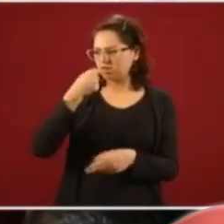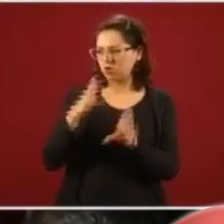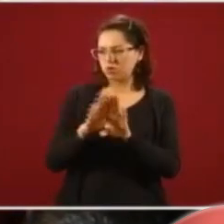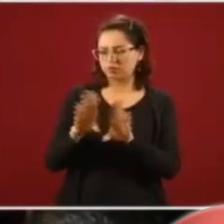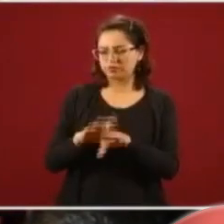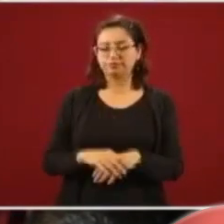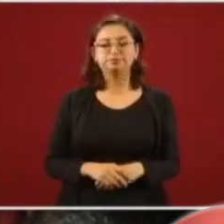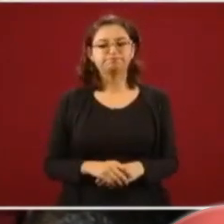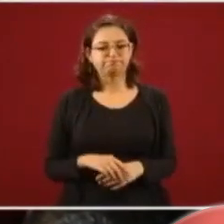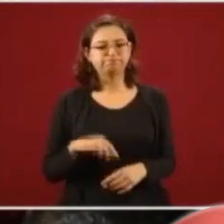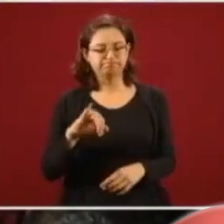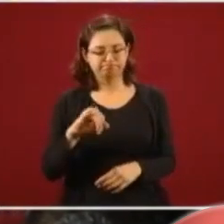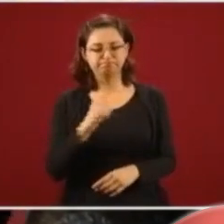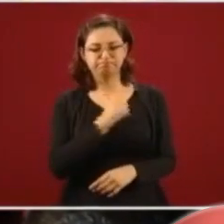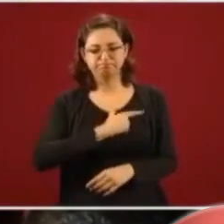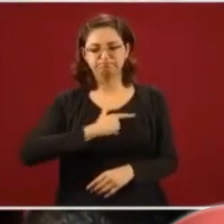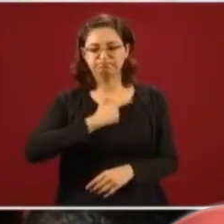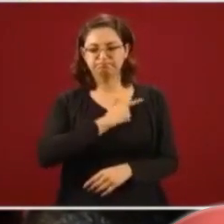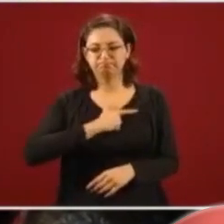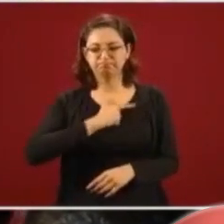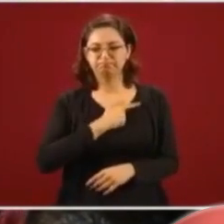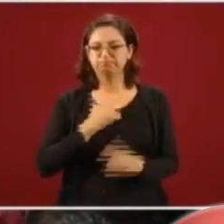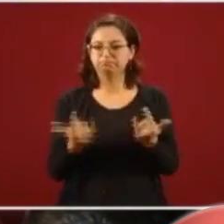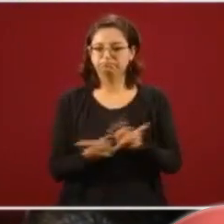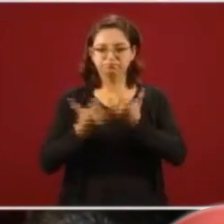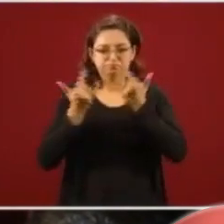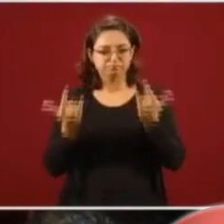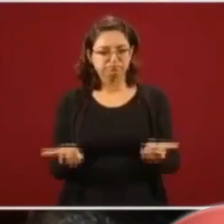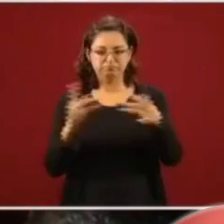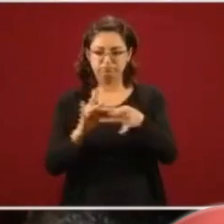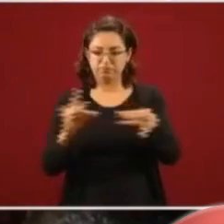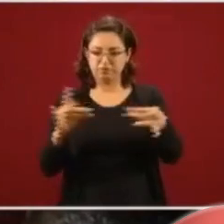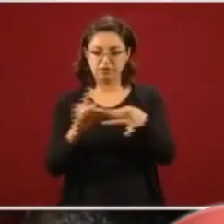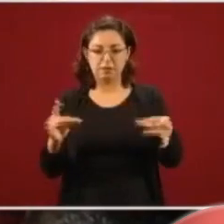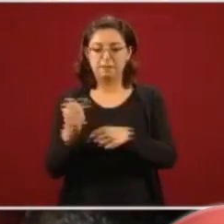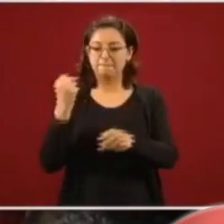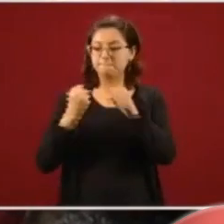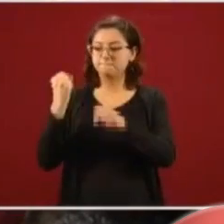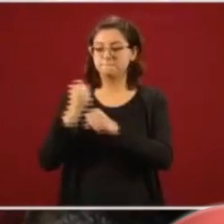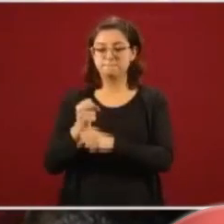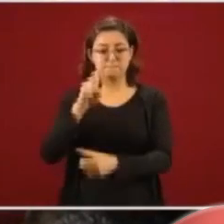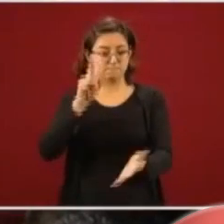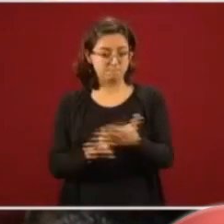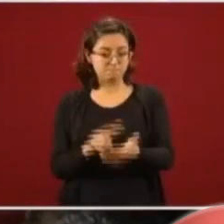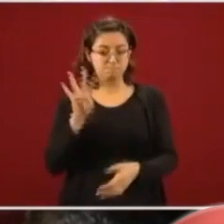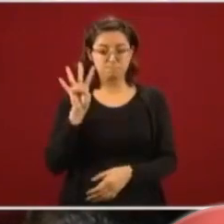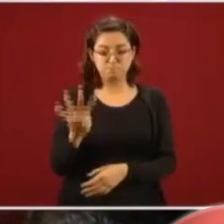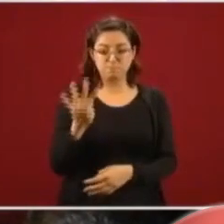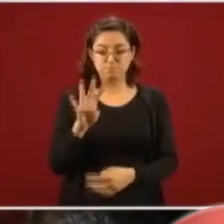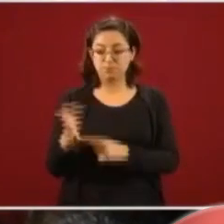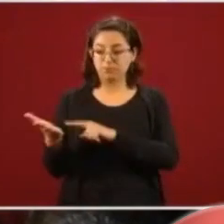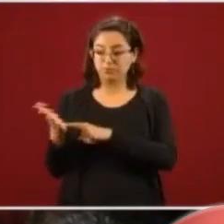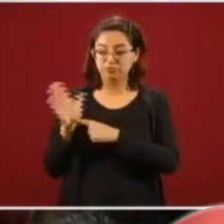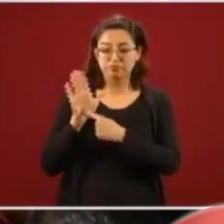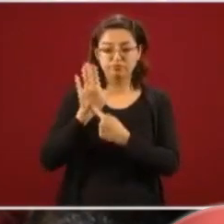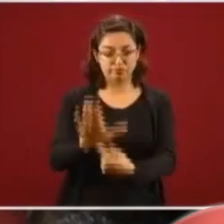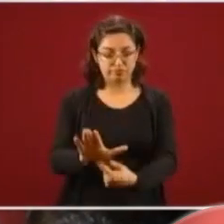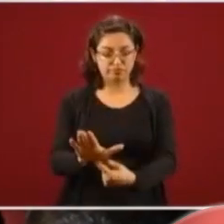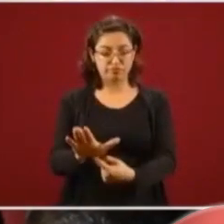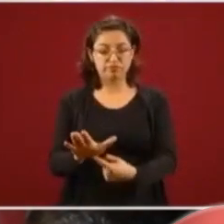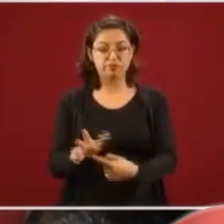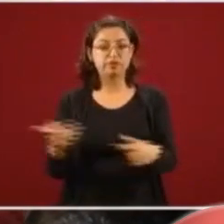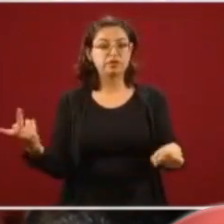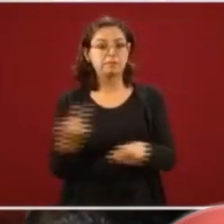Como dice el presidente, es extremadamente ilustrativo lo que vivimos en 2019, de cómo